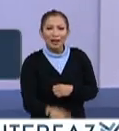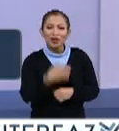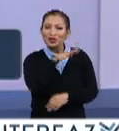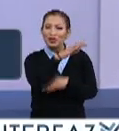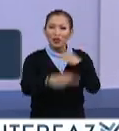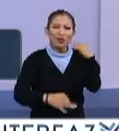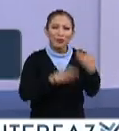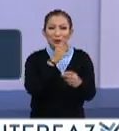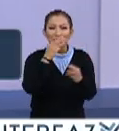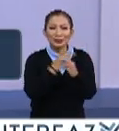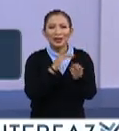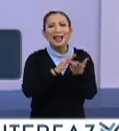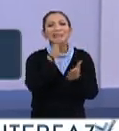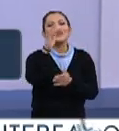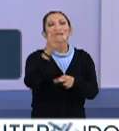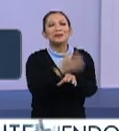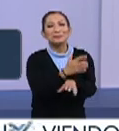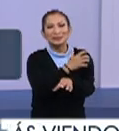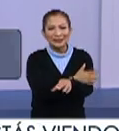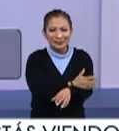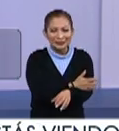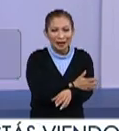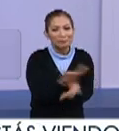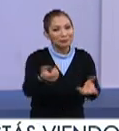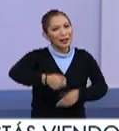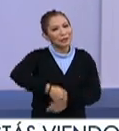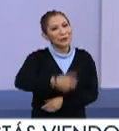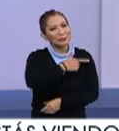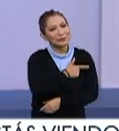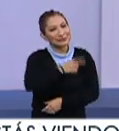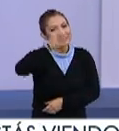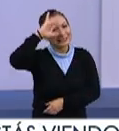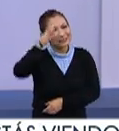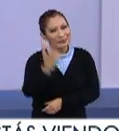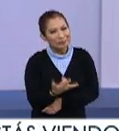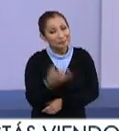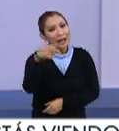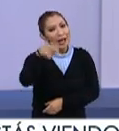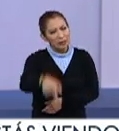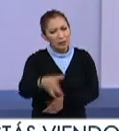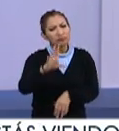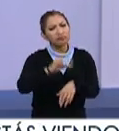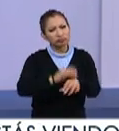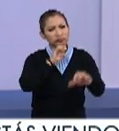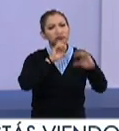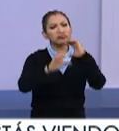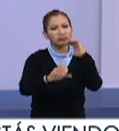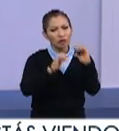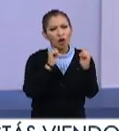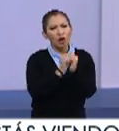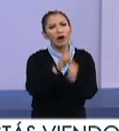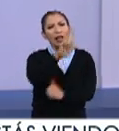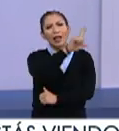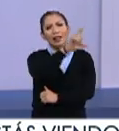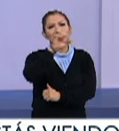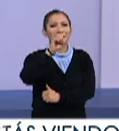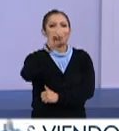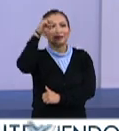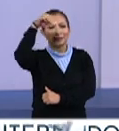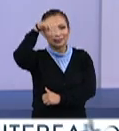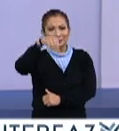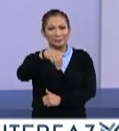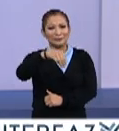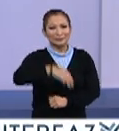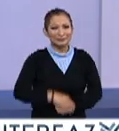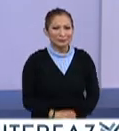y de todo el mundo. Gracias por acompañarnos. Saludamos con mucho gusto a Griselda Yebra. Ella nos permite comunicarnos con ustedes a través de la lengua